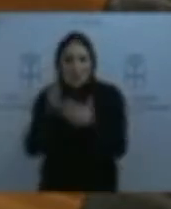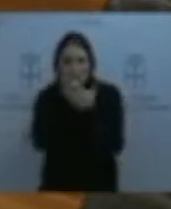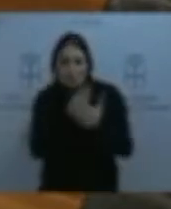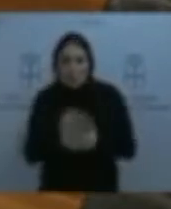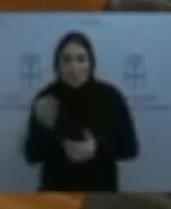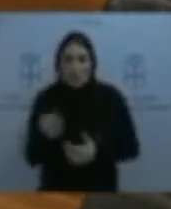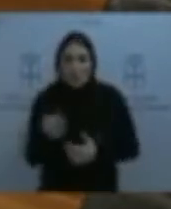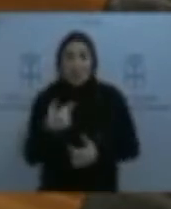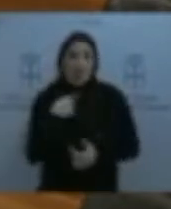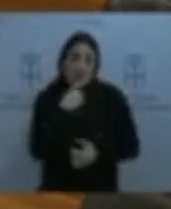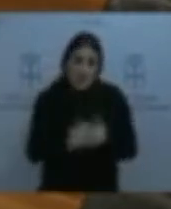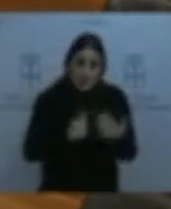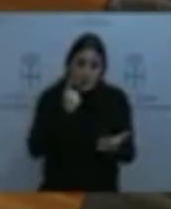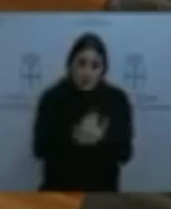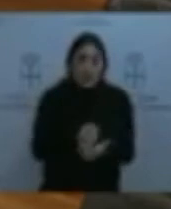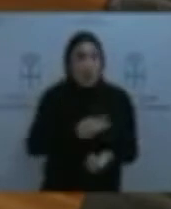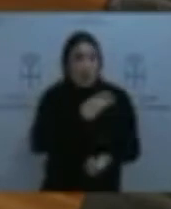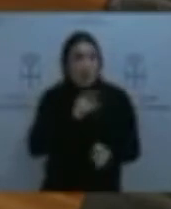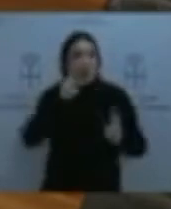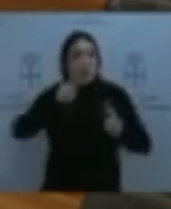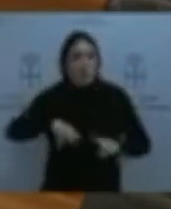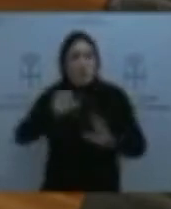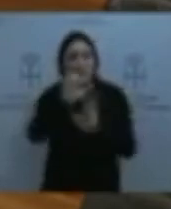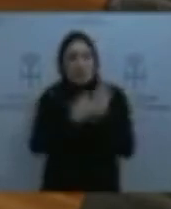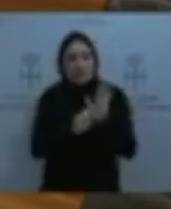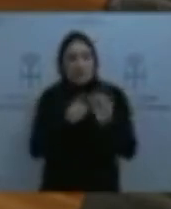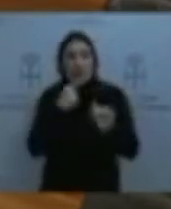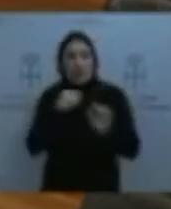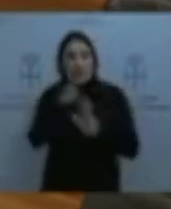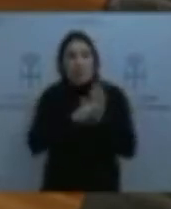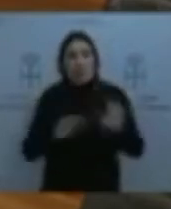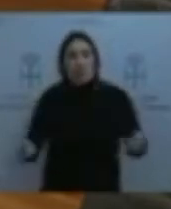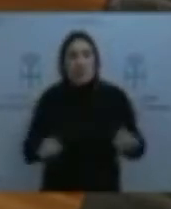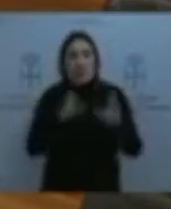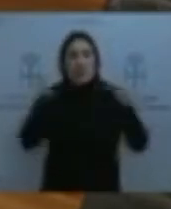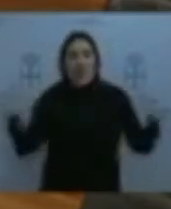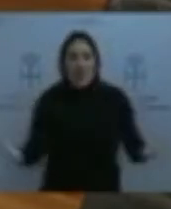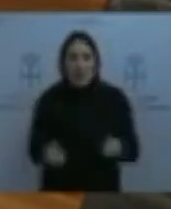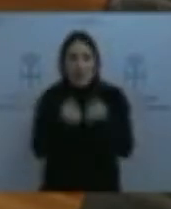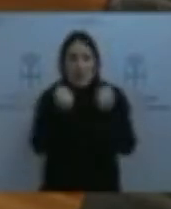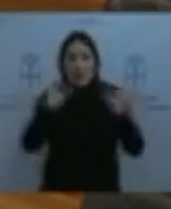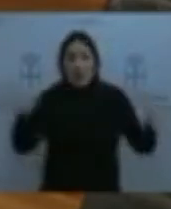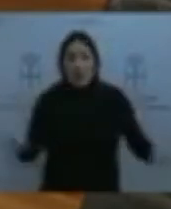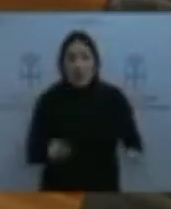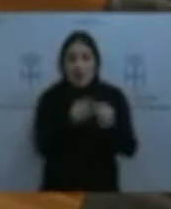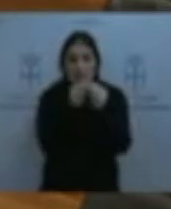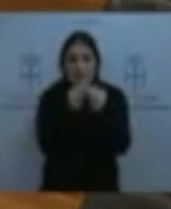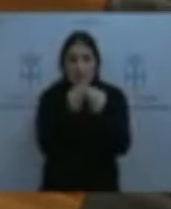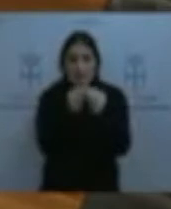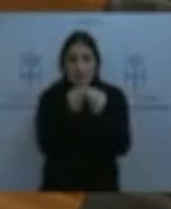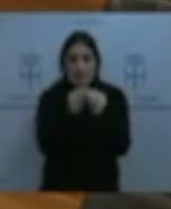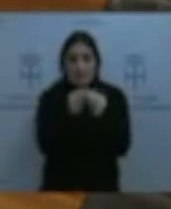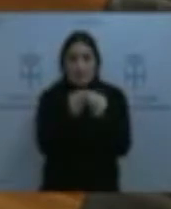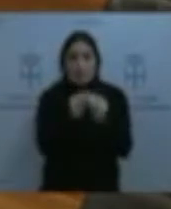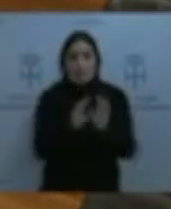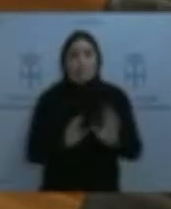como no me cansaré de repetir, se reconoce a sí misma en sus estatutos el principio de libertad de actuación. En resumen, no cometeré yo la